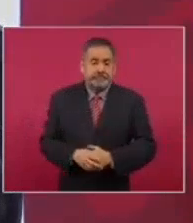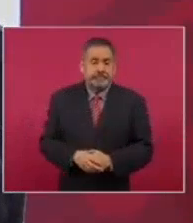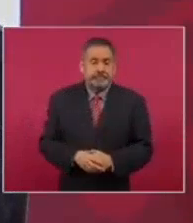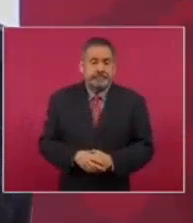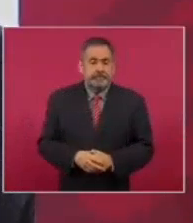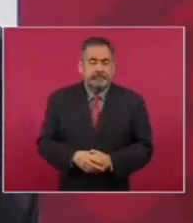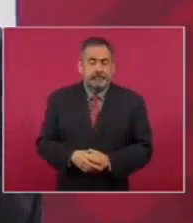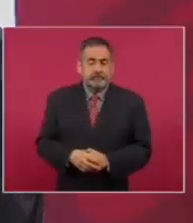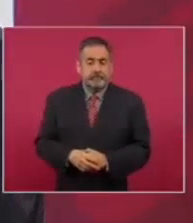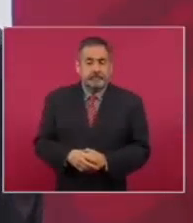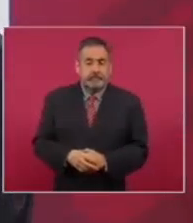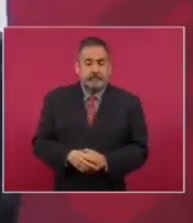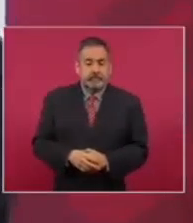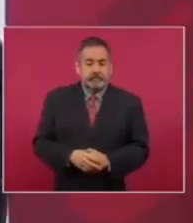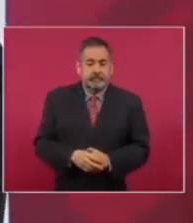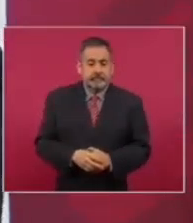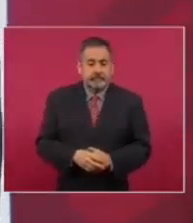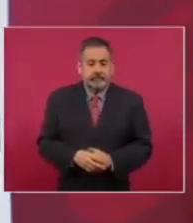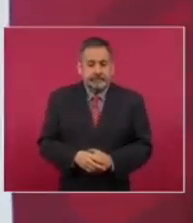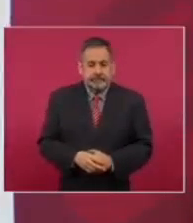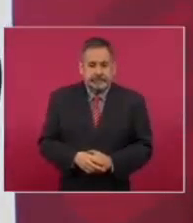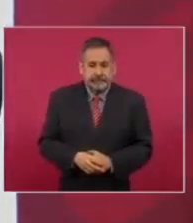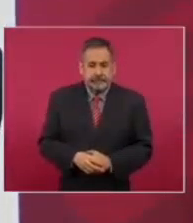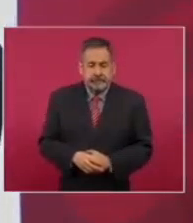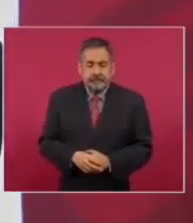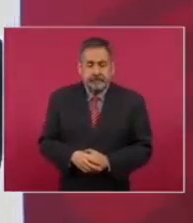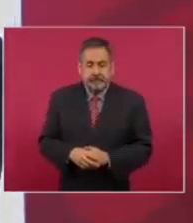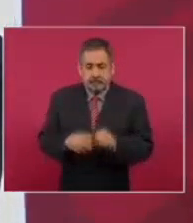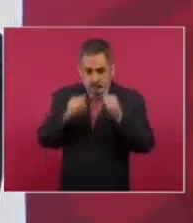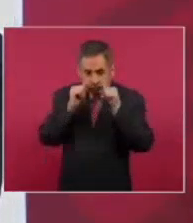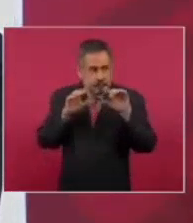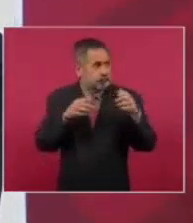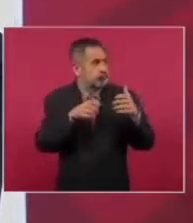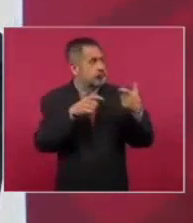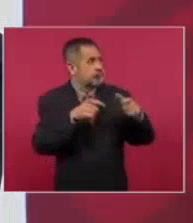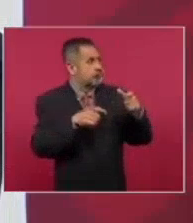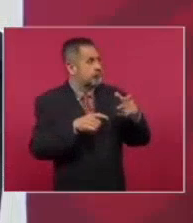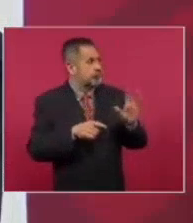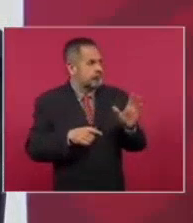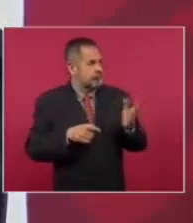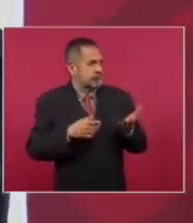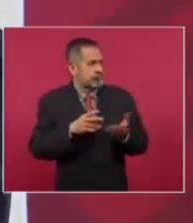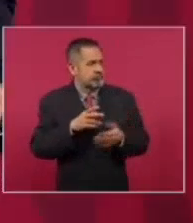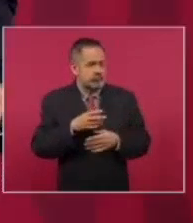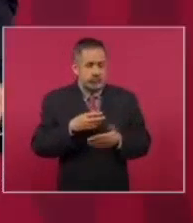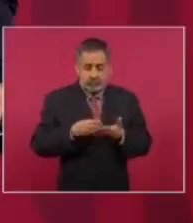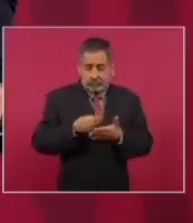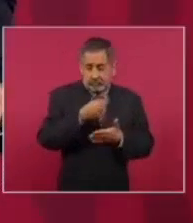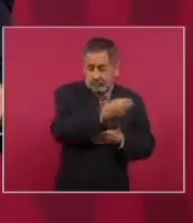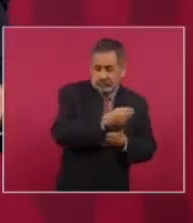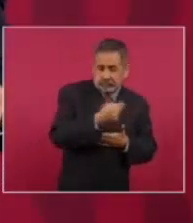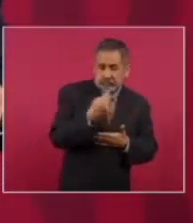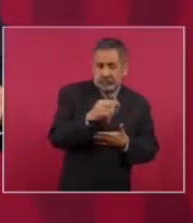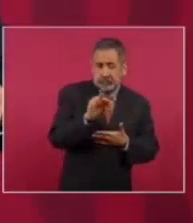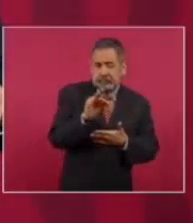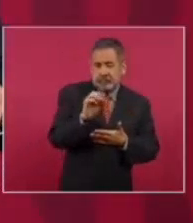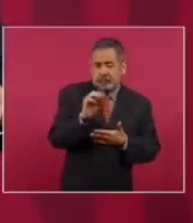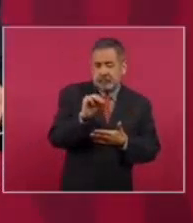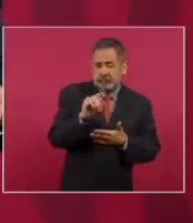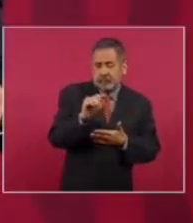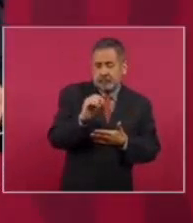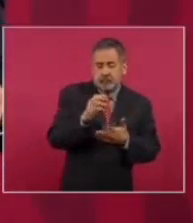y lo que se le dedica a los potentados esos fomento o